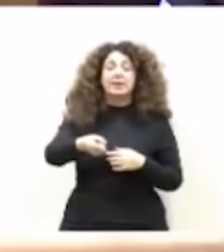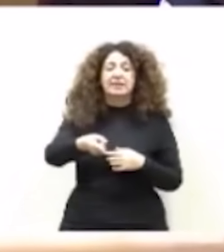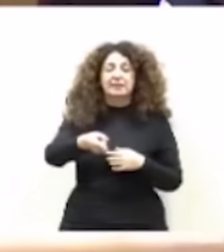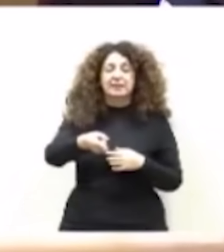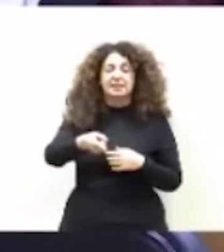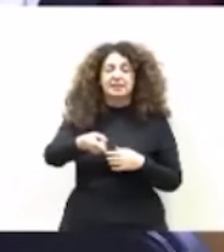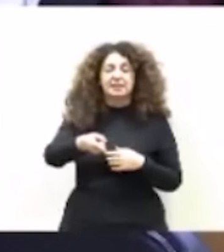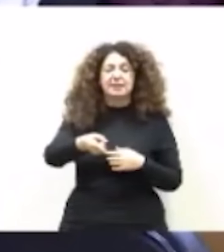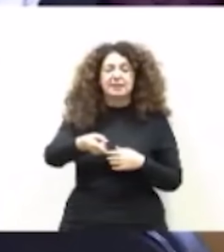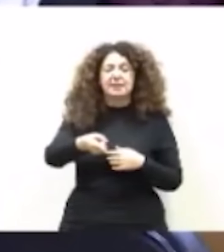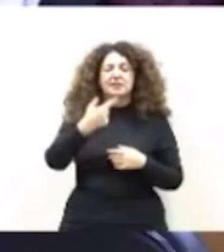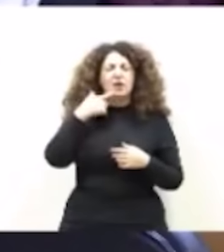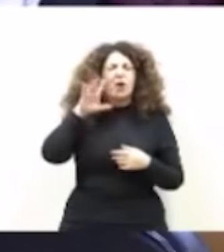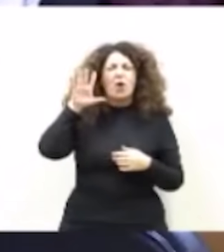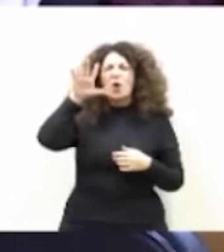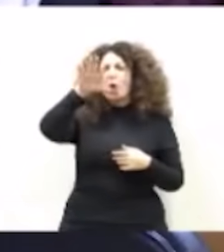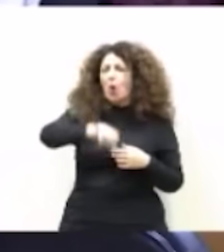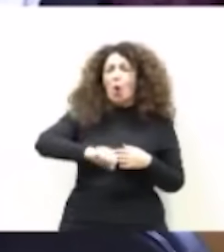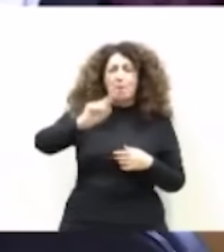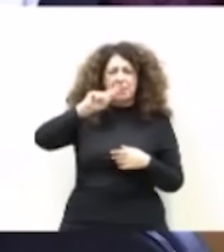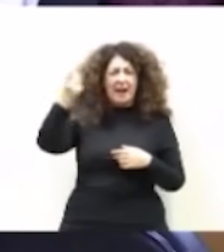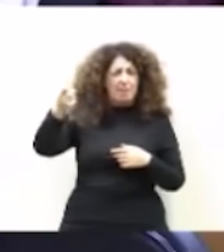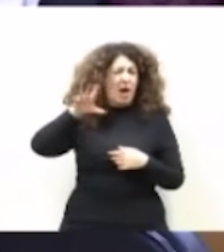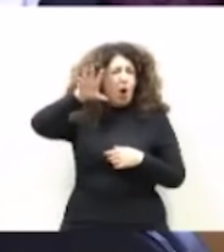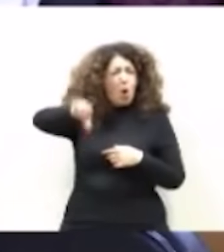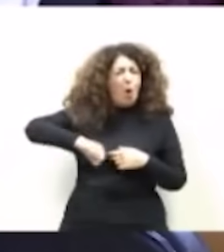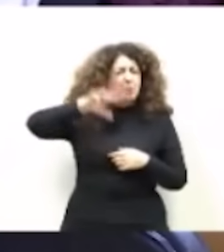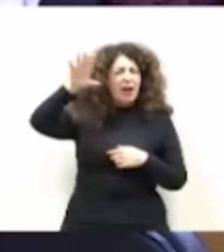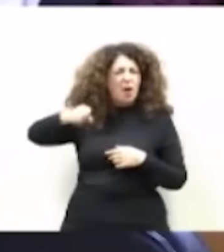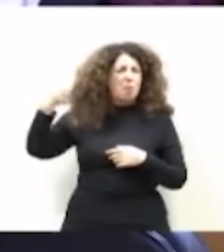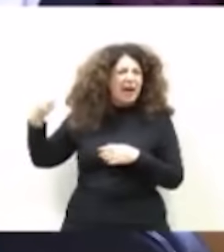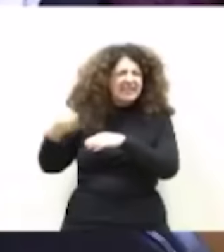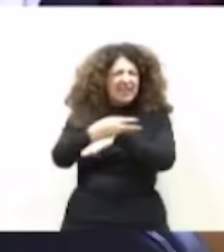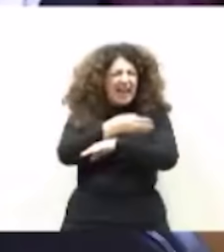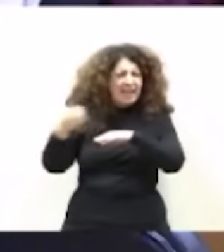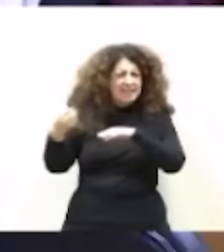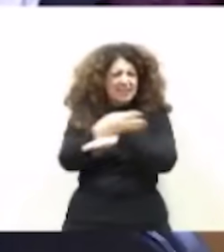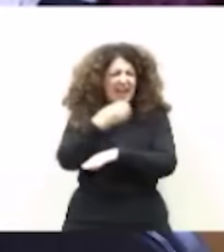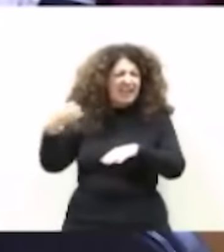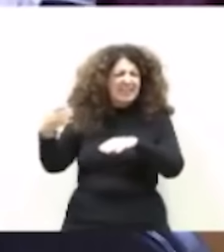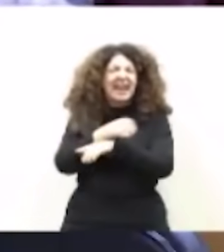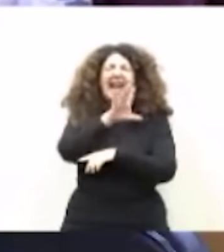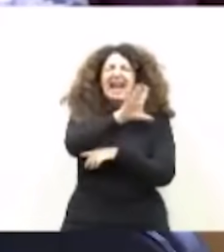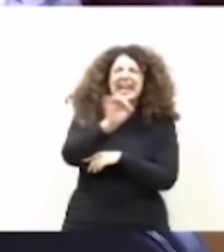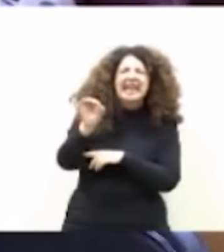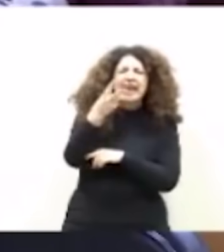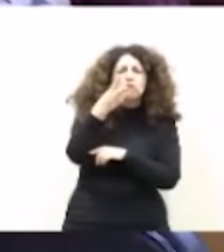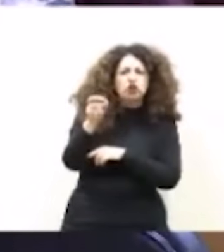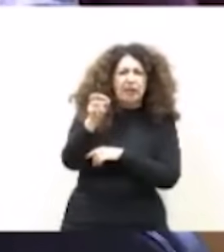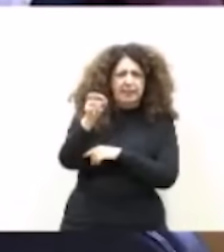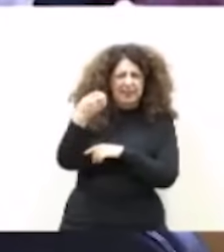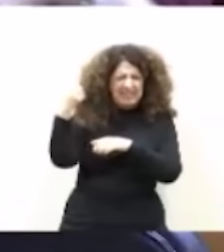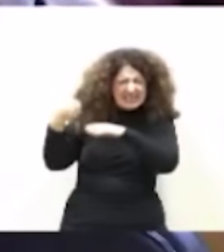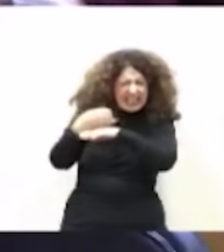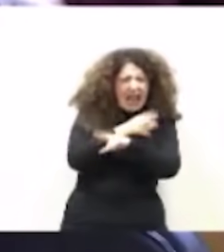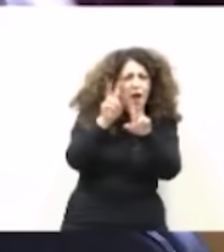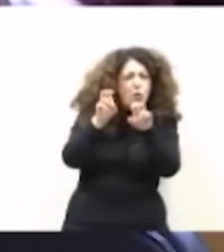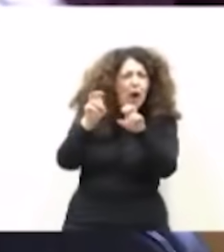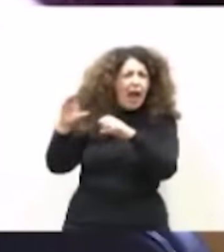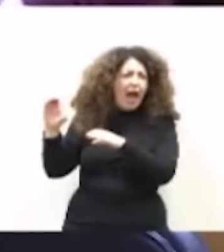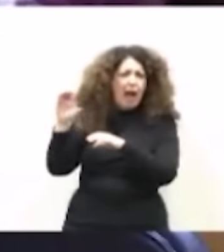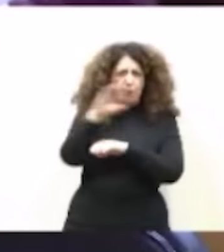se producirá la mayor compra, llegarán los trenes, de la historia de la compañía Renfe. 500 trenes nuevos. No se